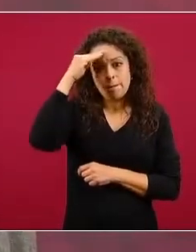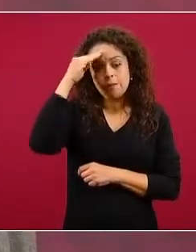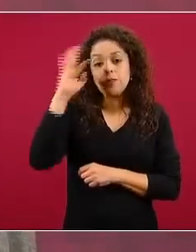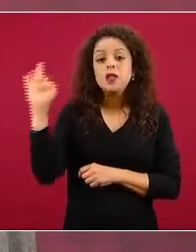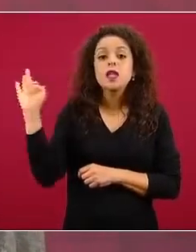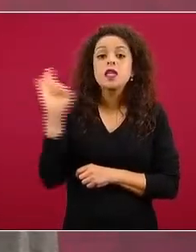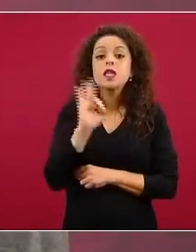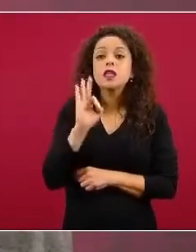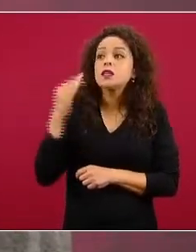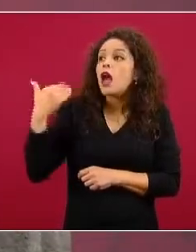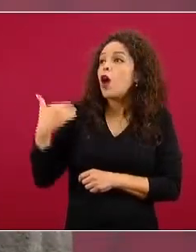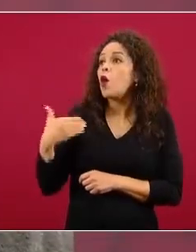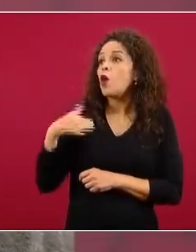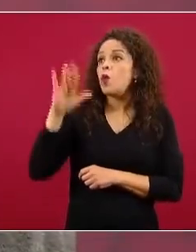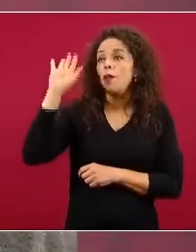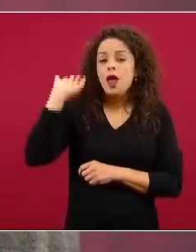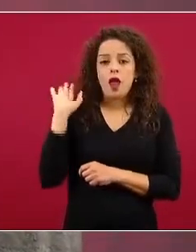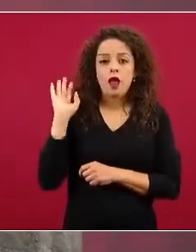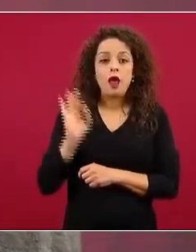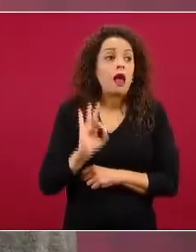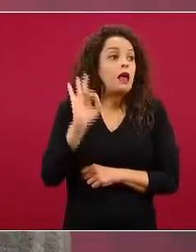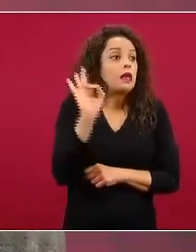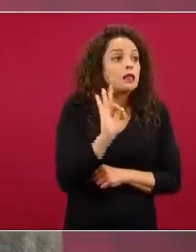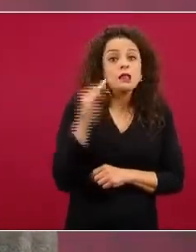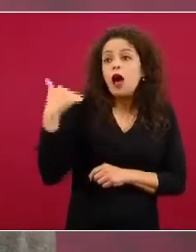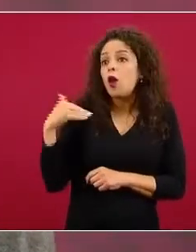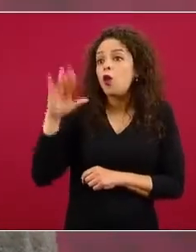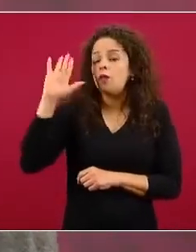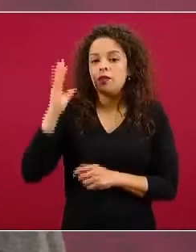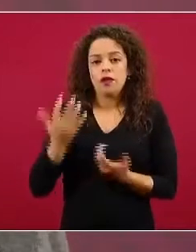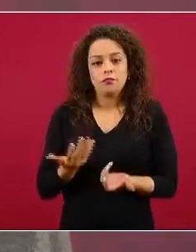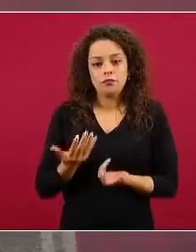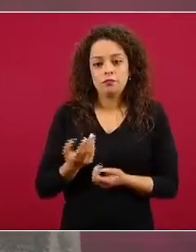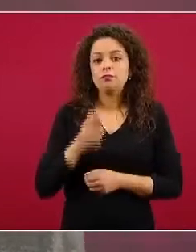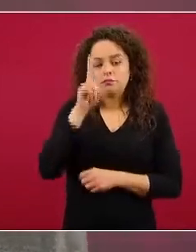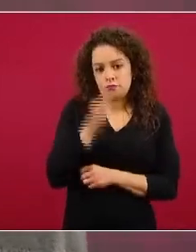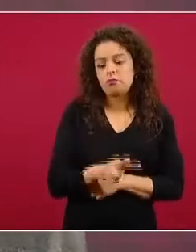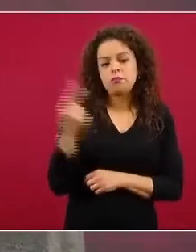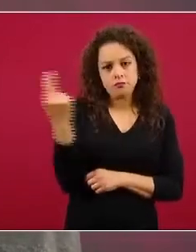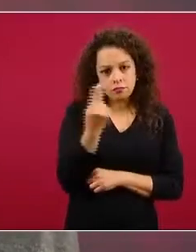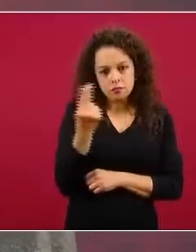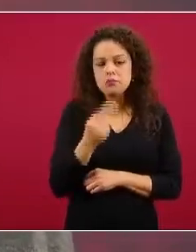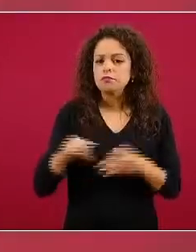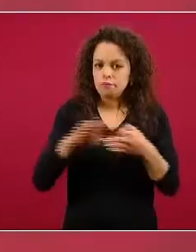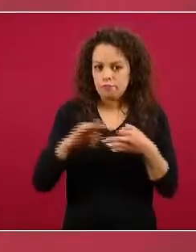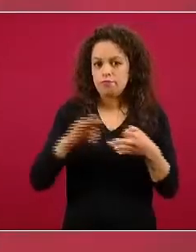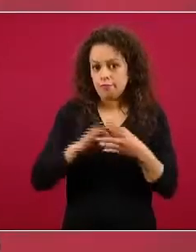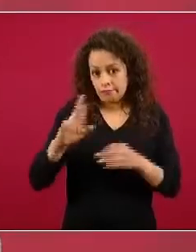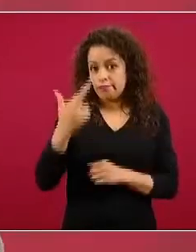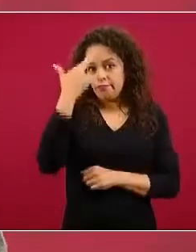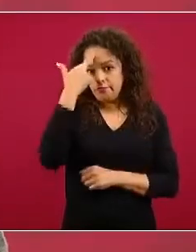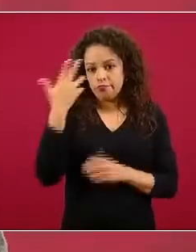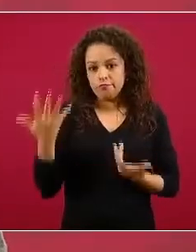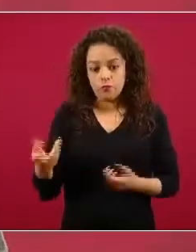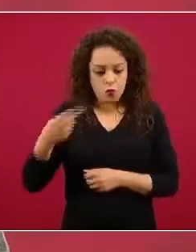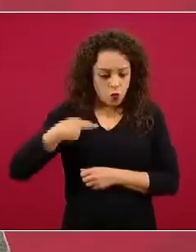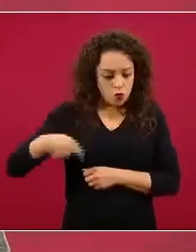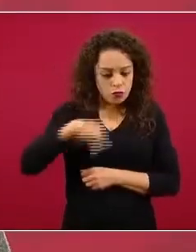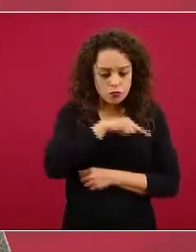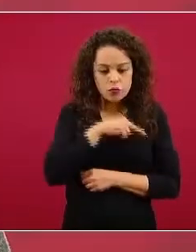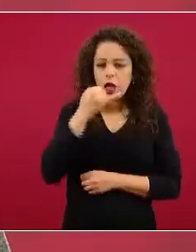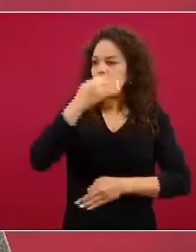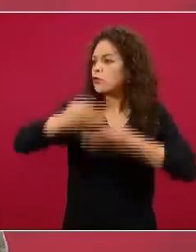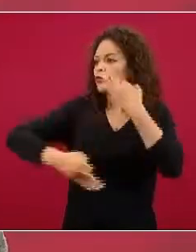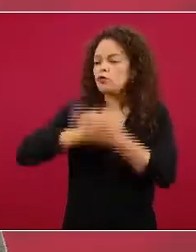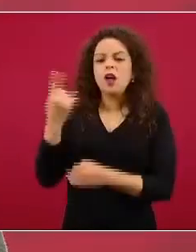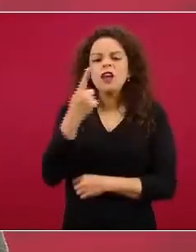de intervenciones. Y esto lo hemos tratado en varias ocasiones, de cuando en cuando es bueno recordarlo. ¿Qué quisiéramos todas y